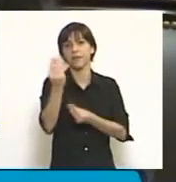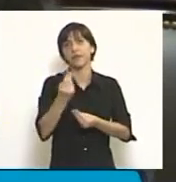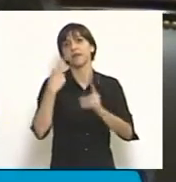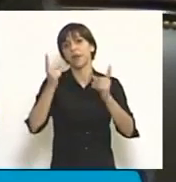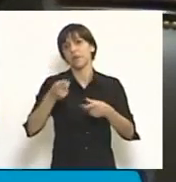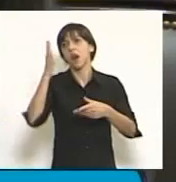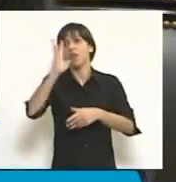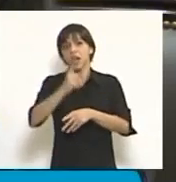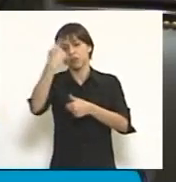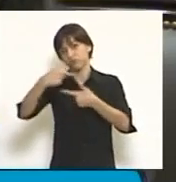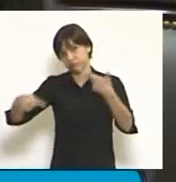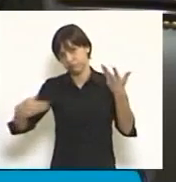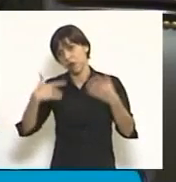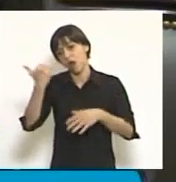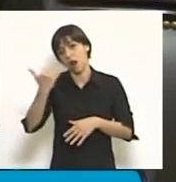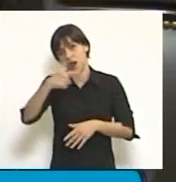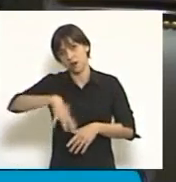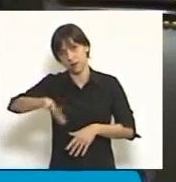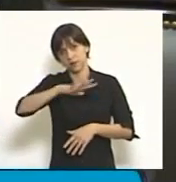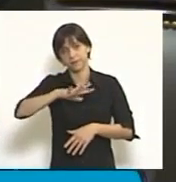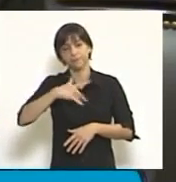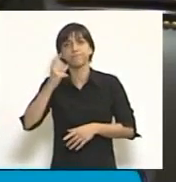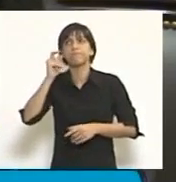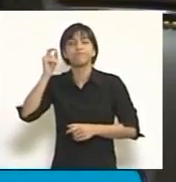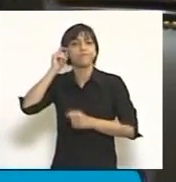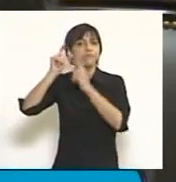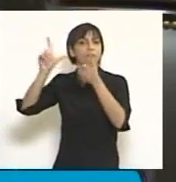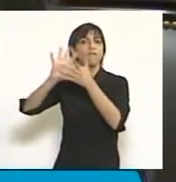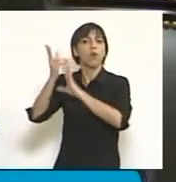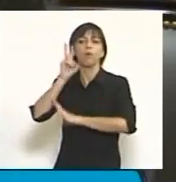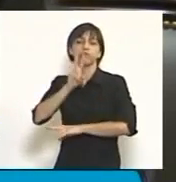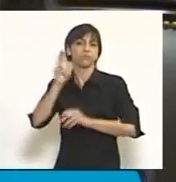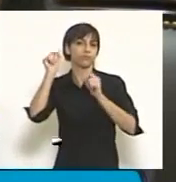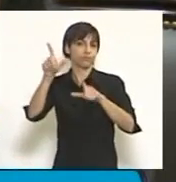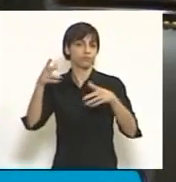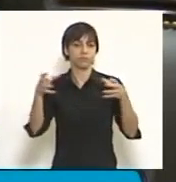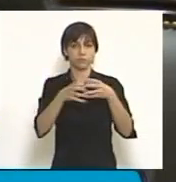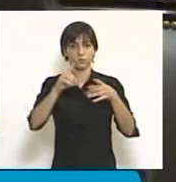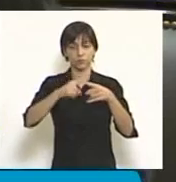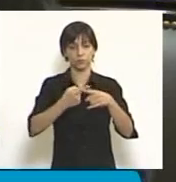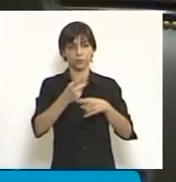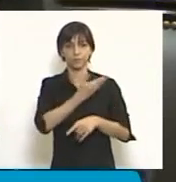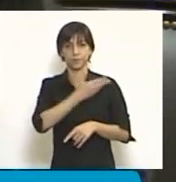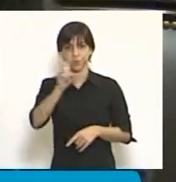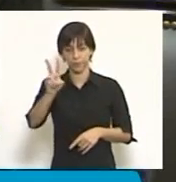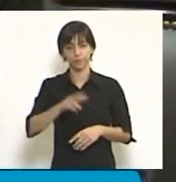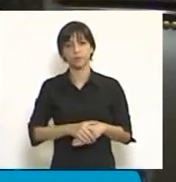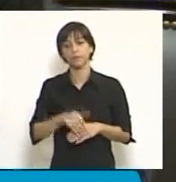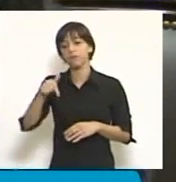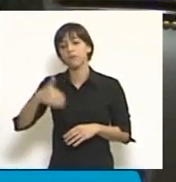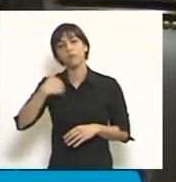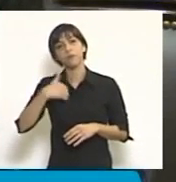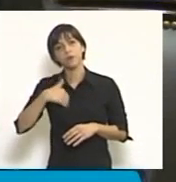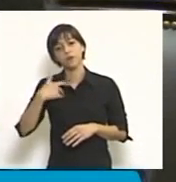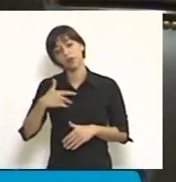Históricamente, nuestro país ha actuado con tardanza, con lentitud y tímidamente